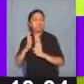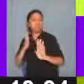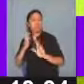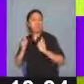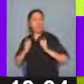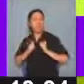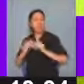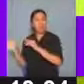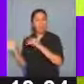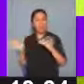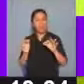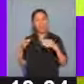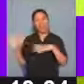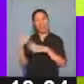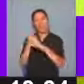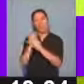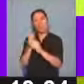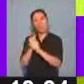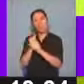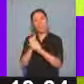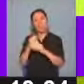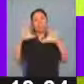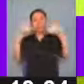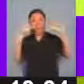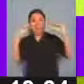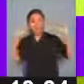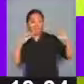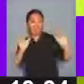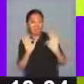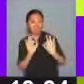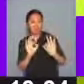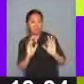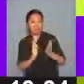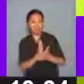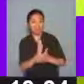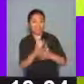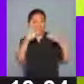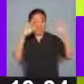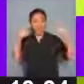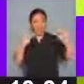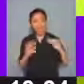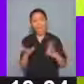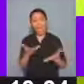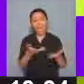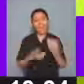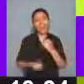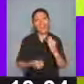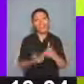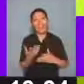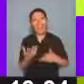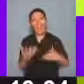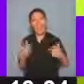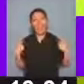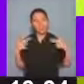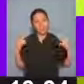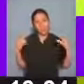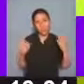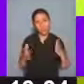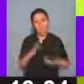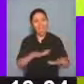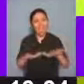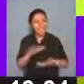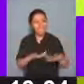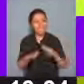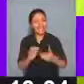arbolito armado aquí en la nueva terminal y de a poco que comience a activarse el turismo aquí en nuestra provincia recordemos que la temporada más fuerte por